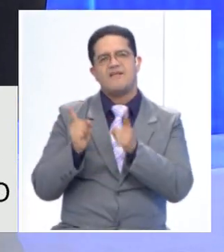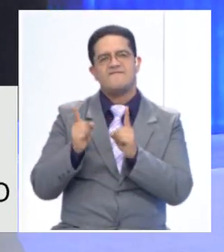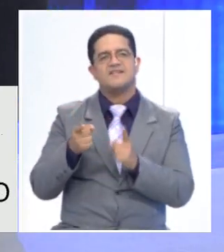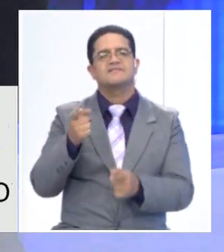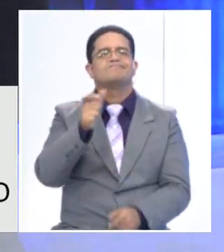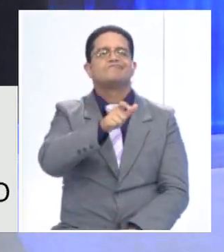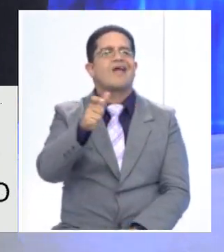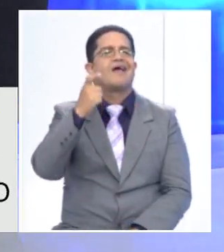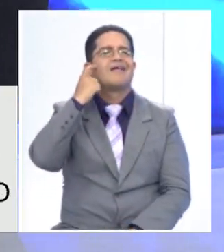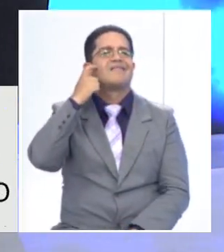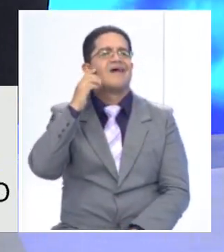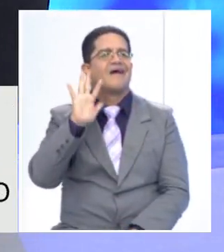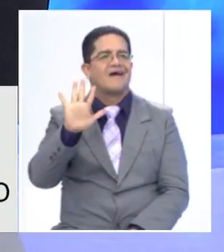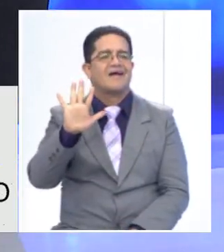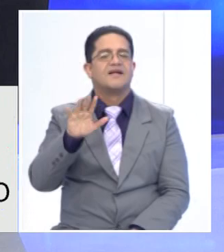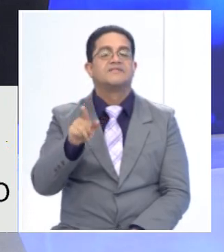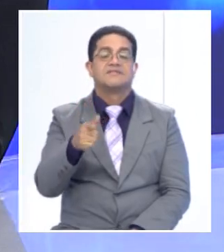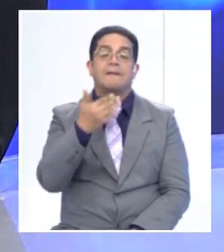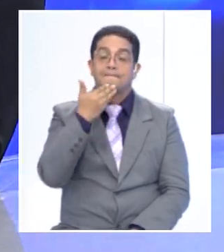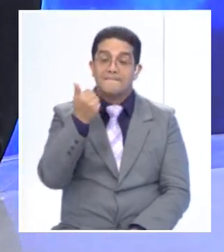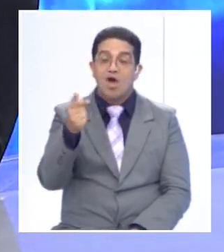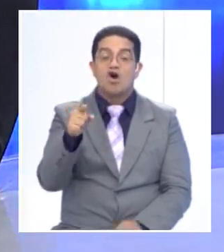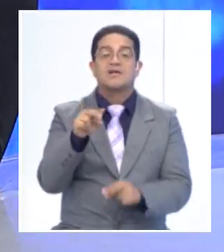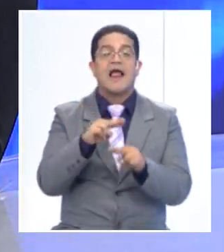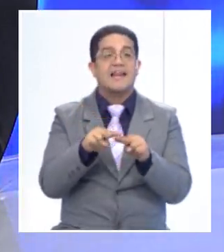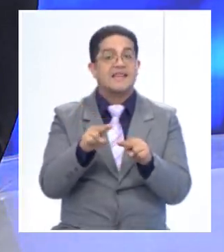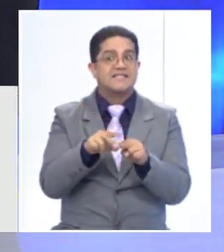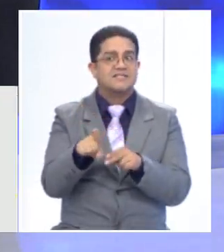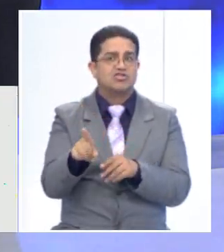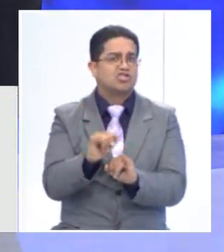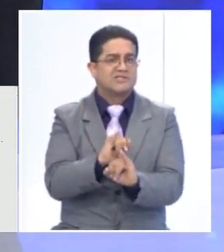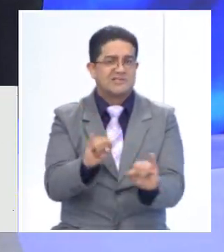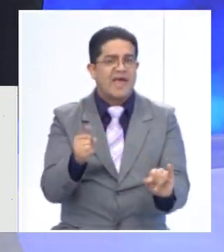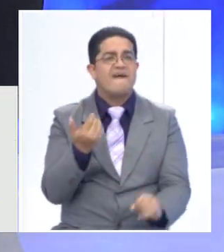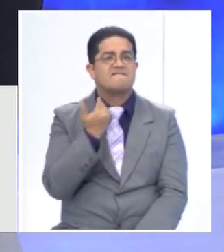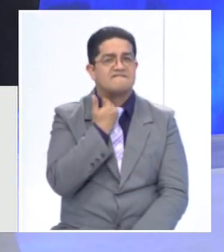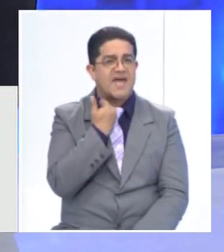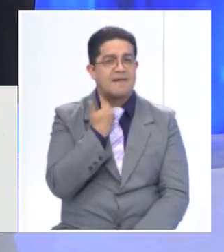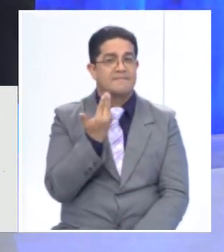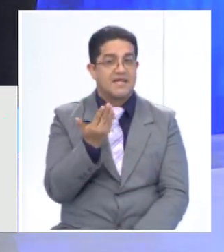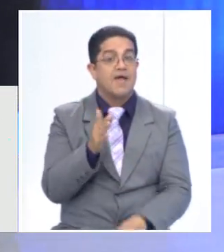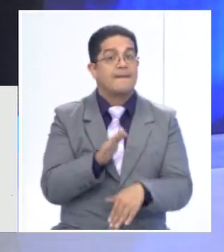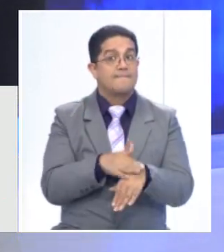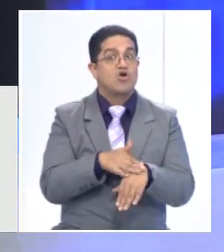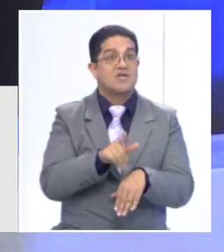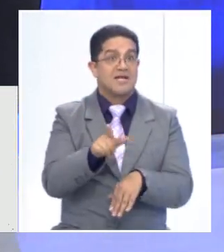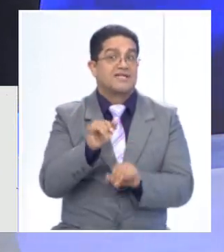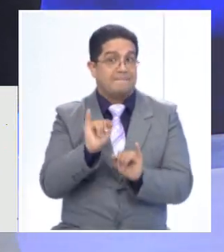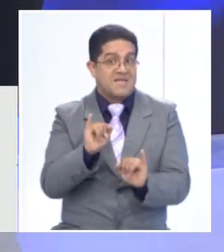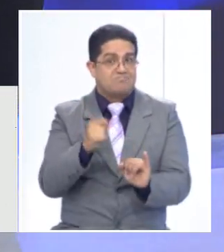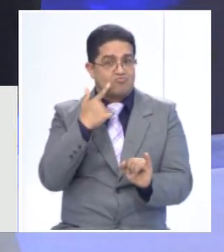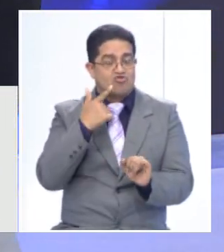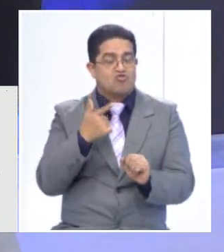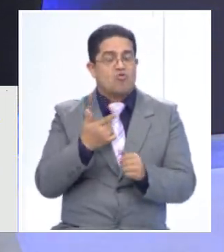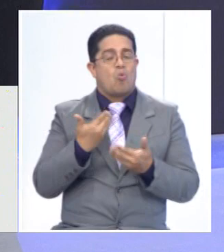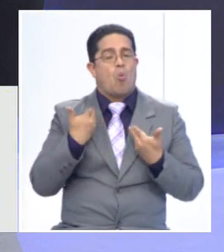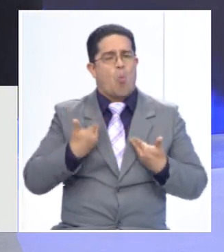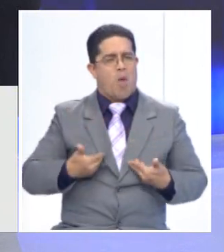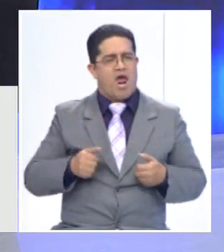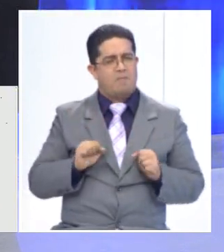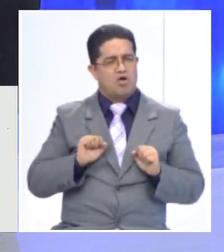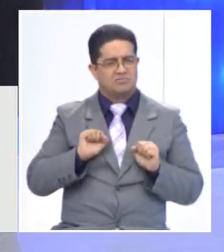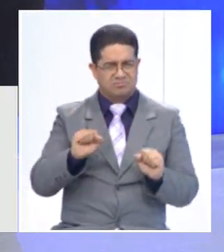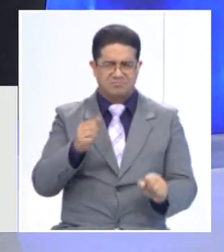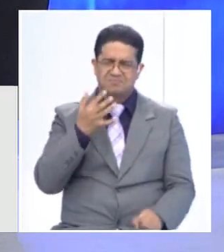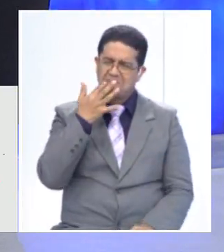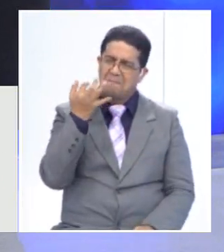creencia popular que dice, es mejor que le dé de una vez, que se enferme porque así genera anticuerpos. ¿Qué tan cierto,